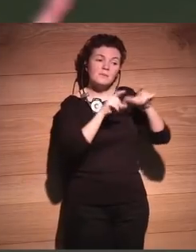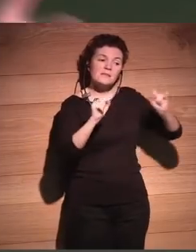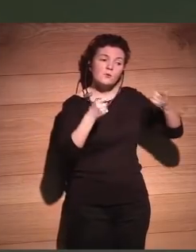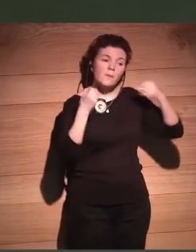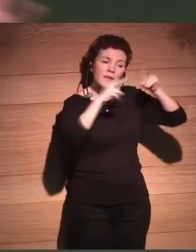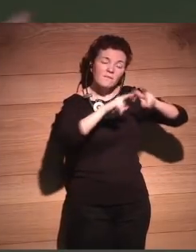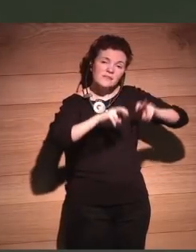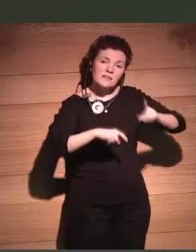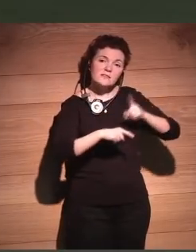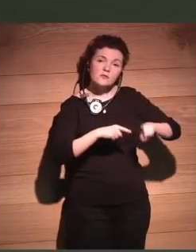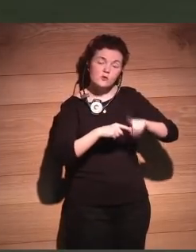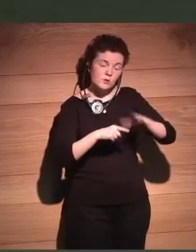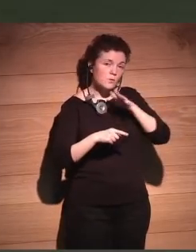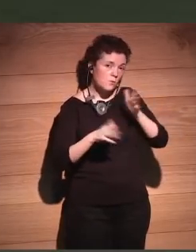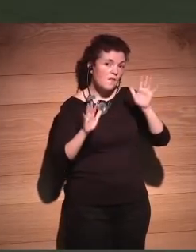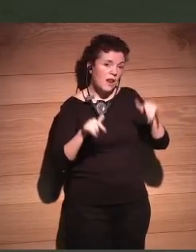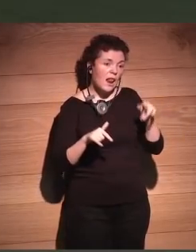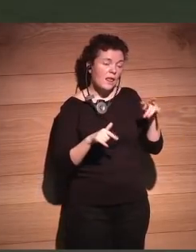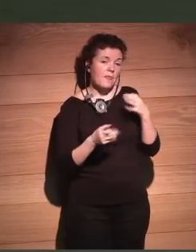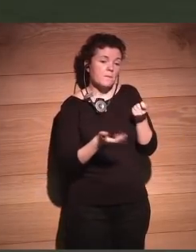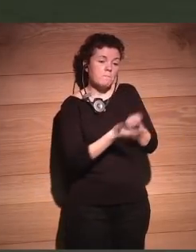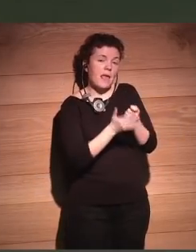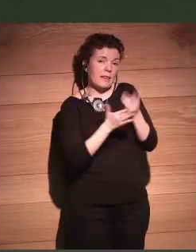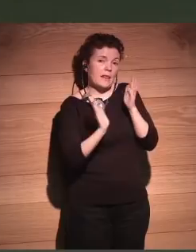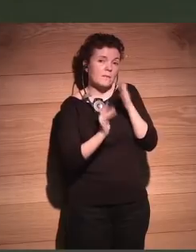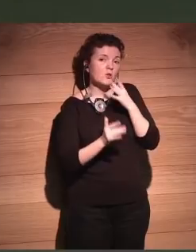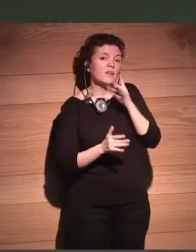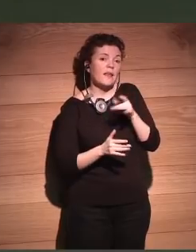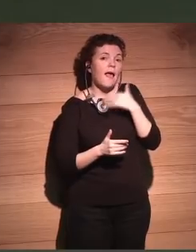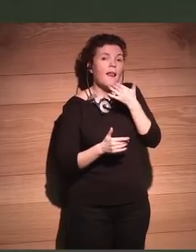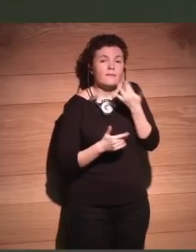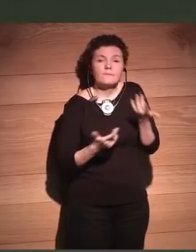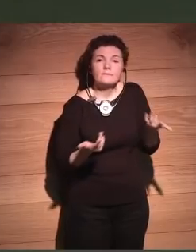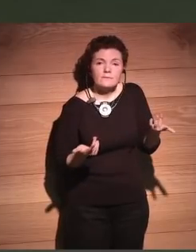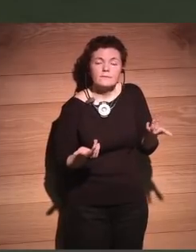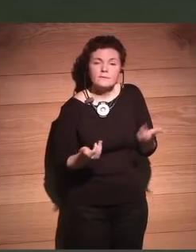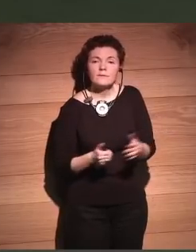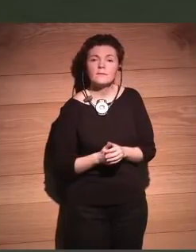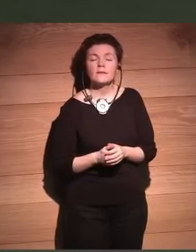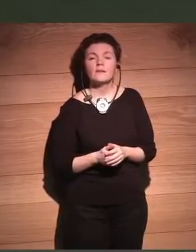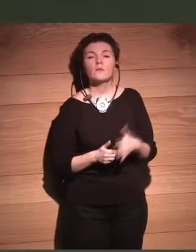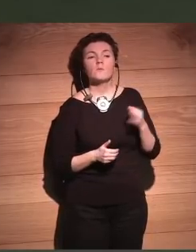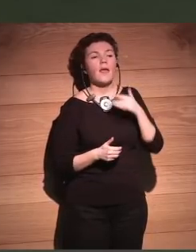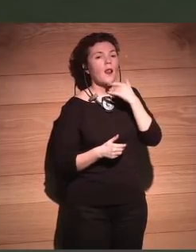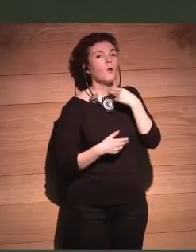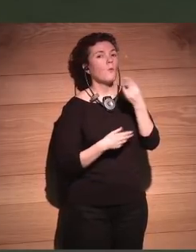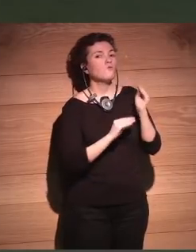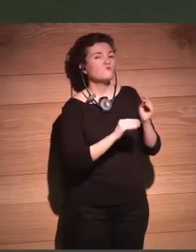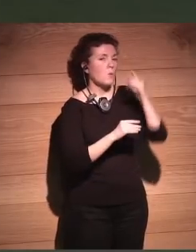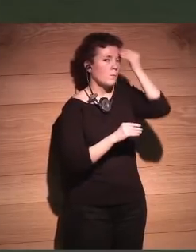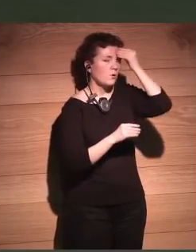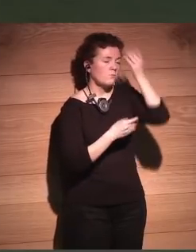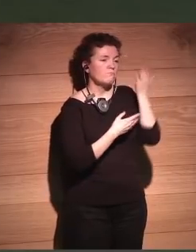investigar este tipo de cosas, porque en última instancia pues alguien tiene que pagar por este tratamiento, claro. Entonces quizá pues tengan algo que decir en este